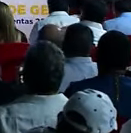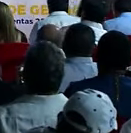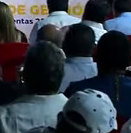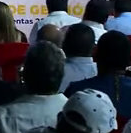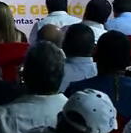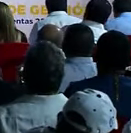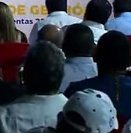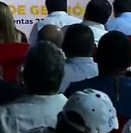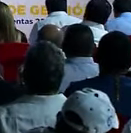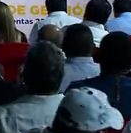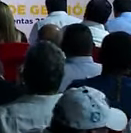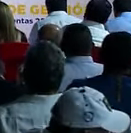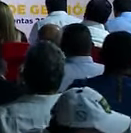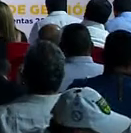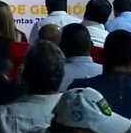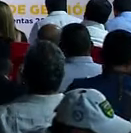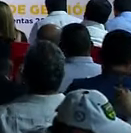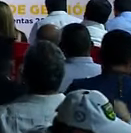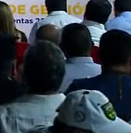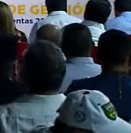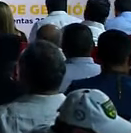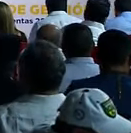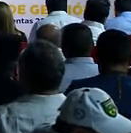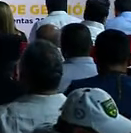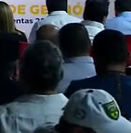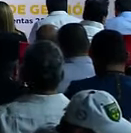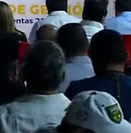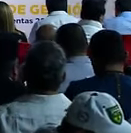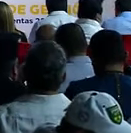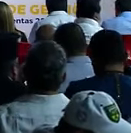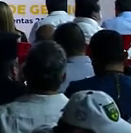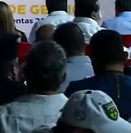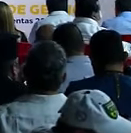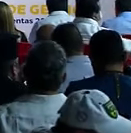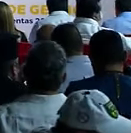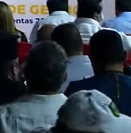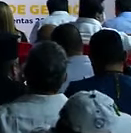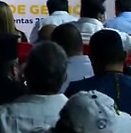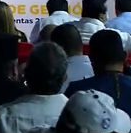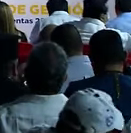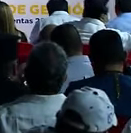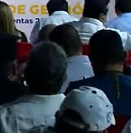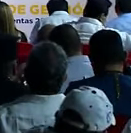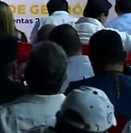acerca de la historia del bambuco en nuestro departamento, que se remonta al año de